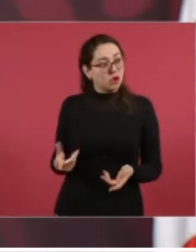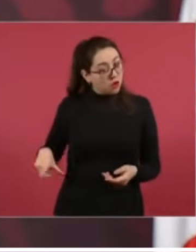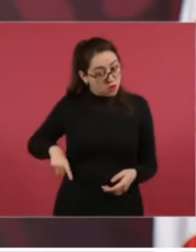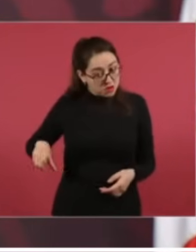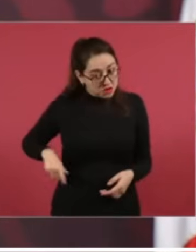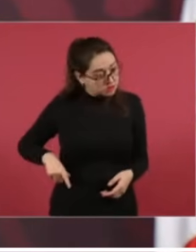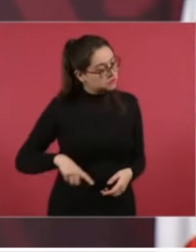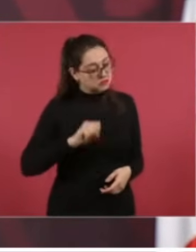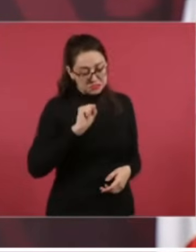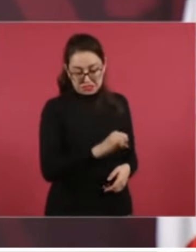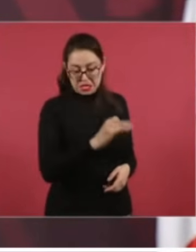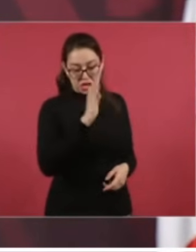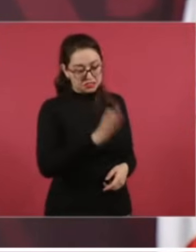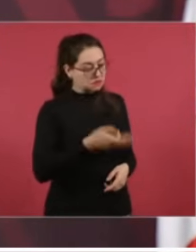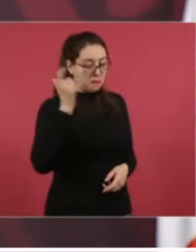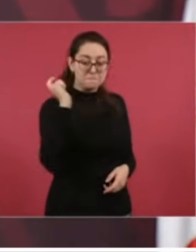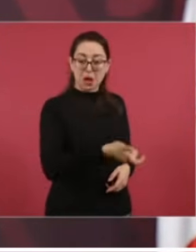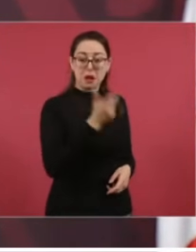una medicina de estas que